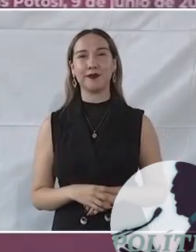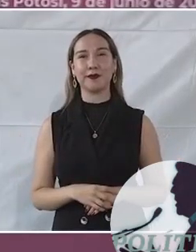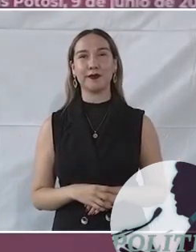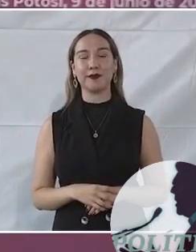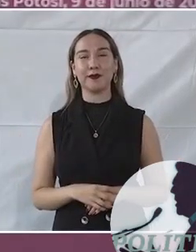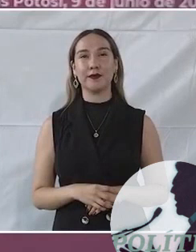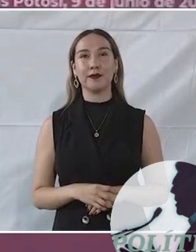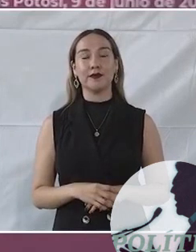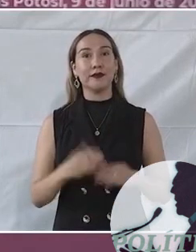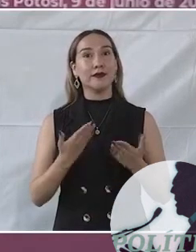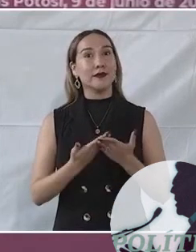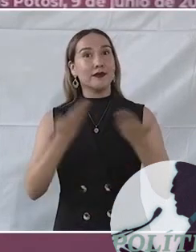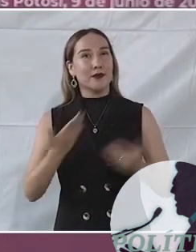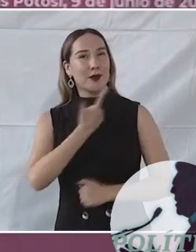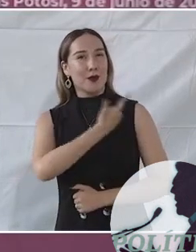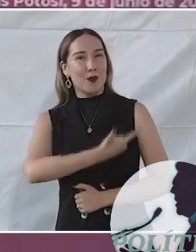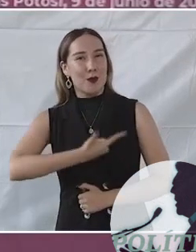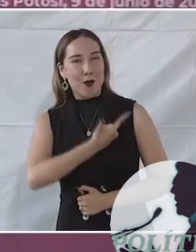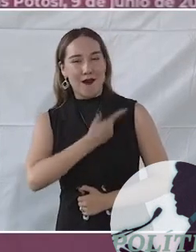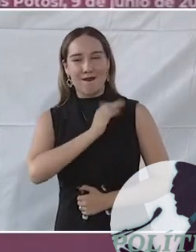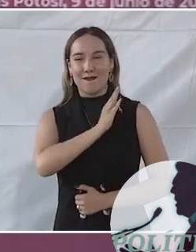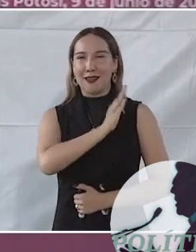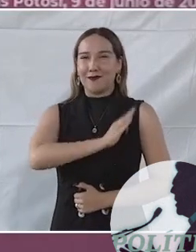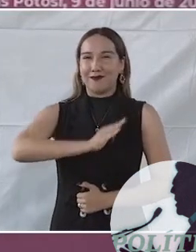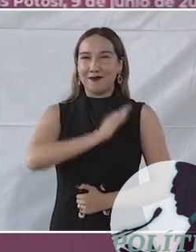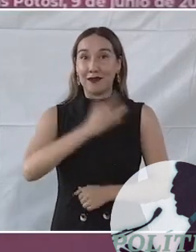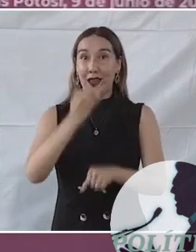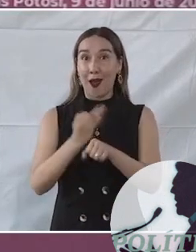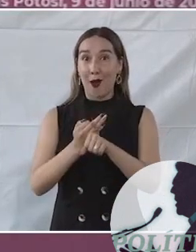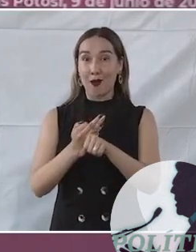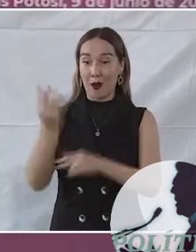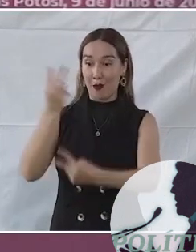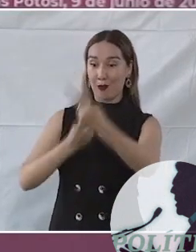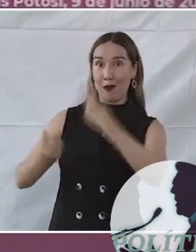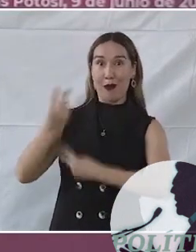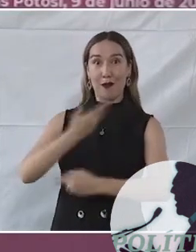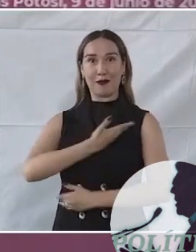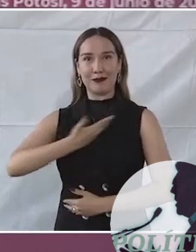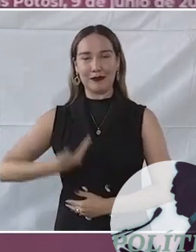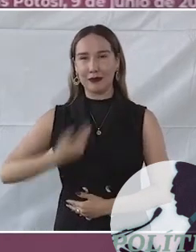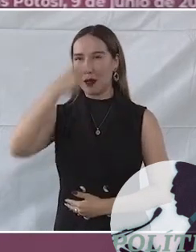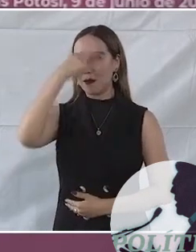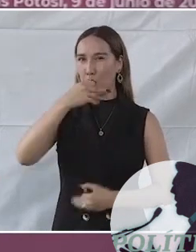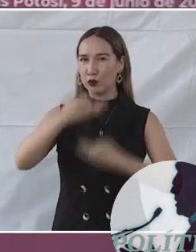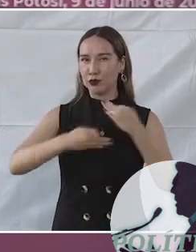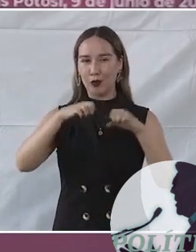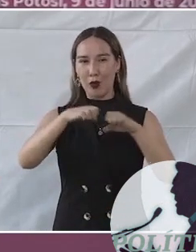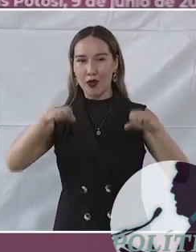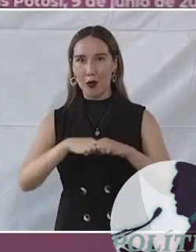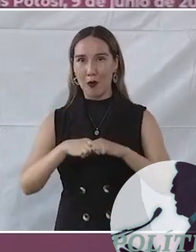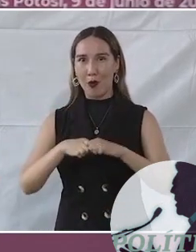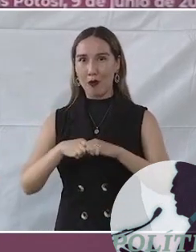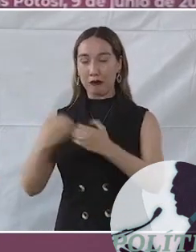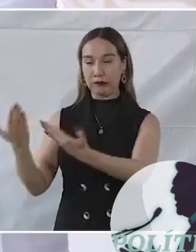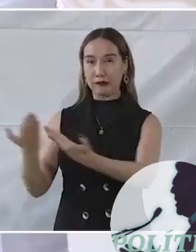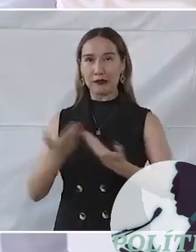Por eso, nos da mucho gusto y nos llena de aliento contar con la presencia del presidente de la República y de todo su equipo de colaboradores y